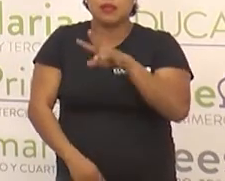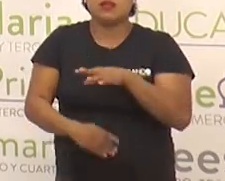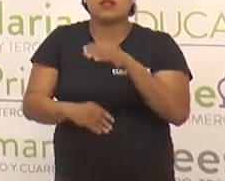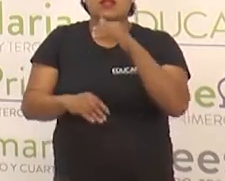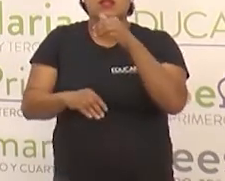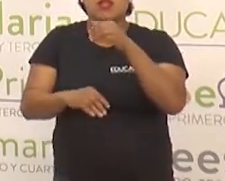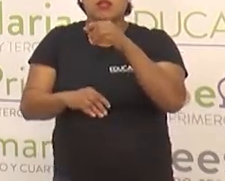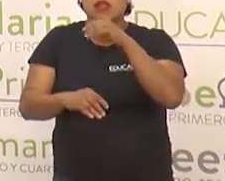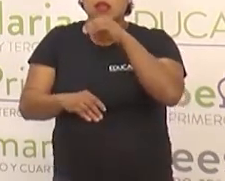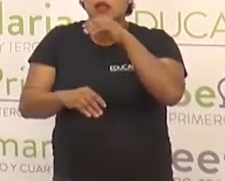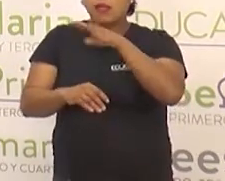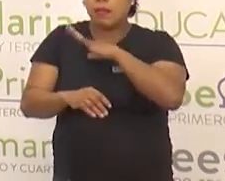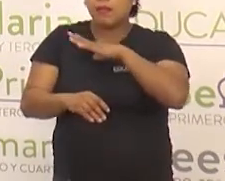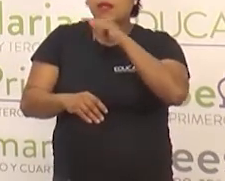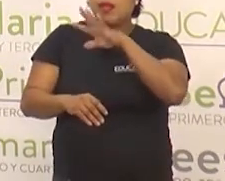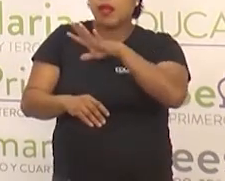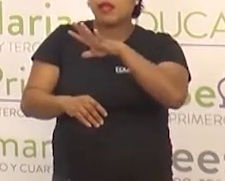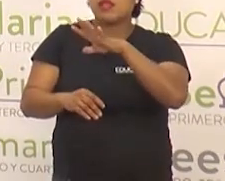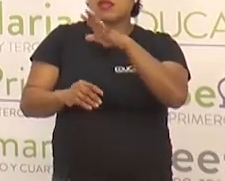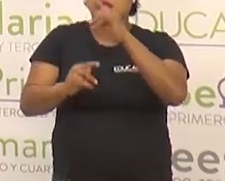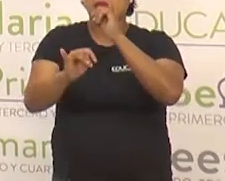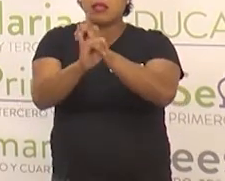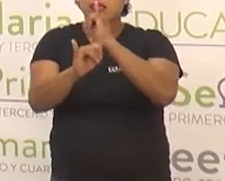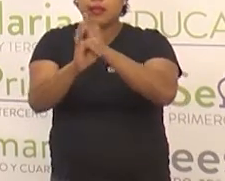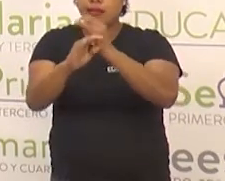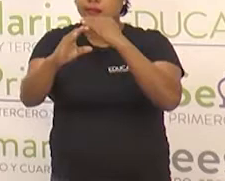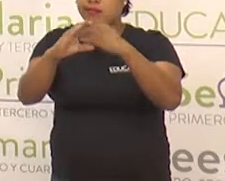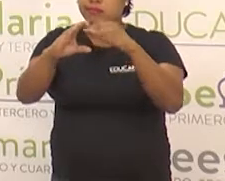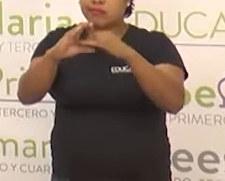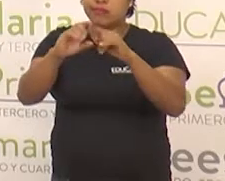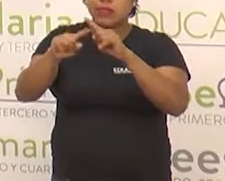páginas de internet.